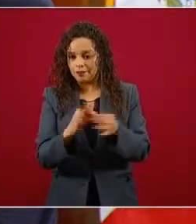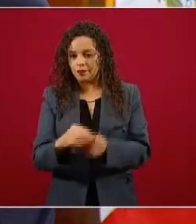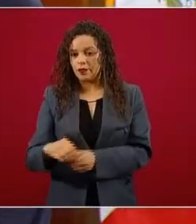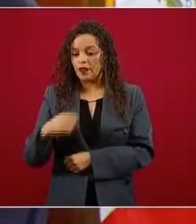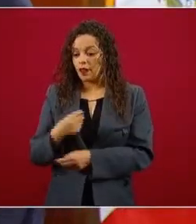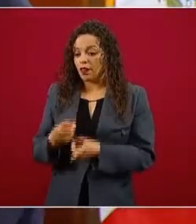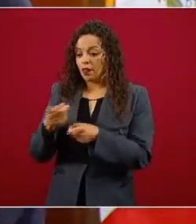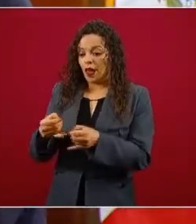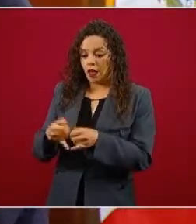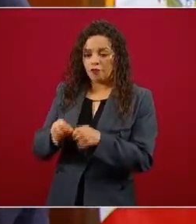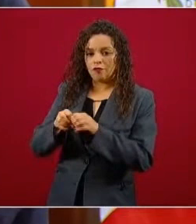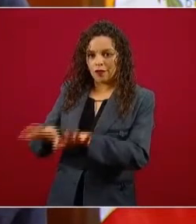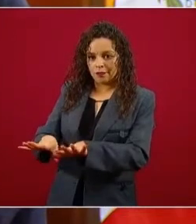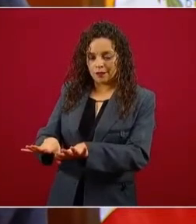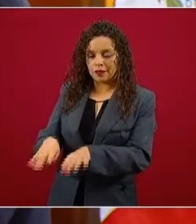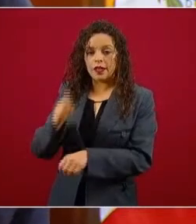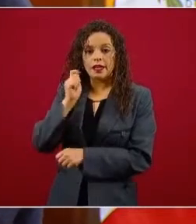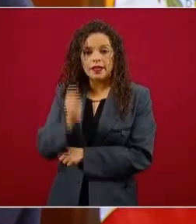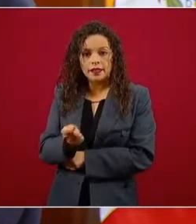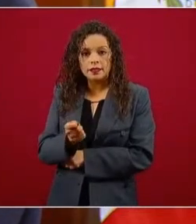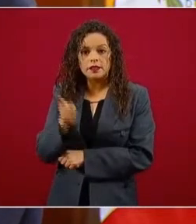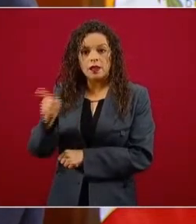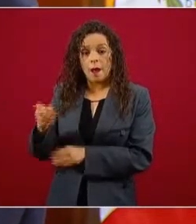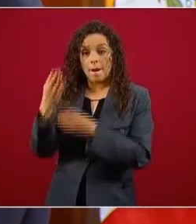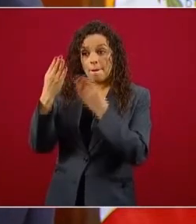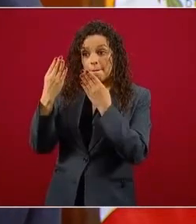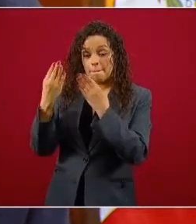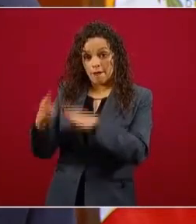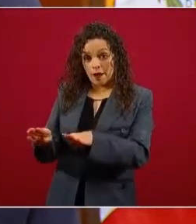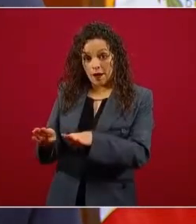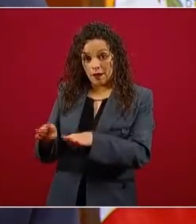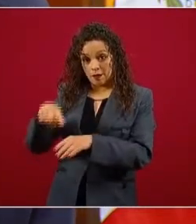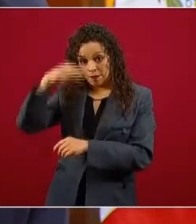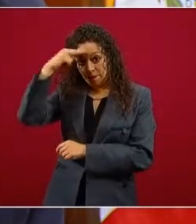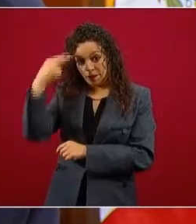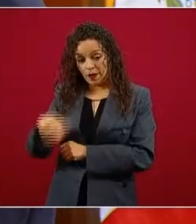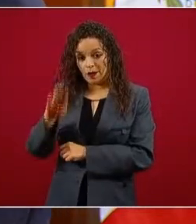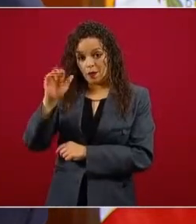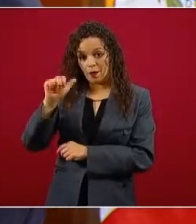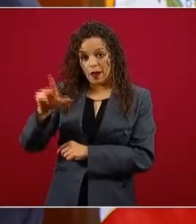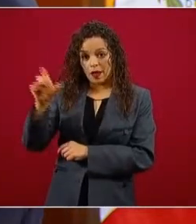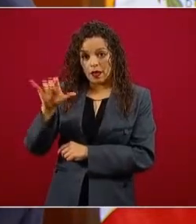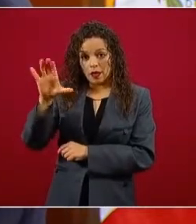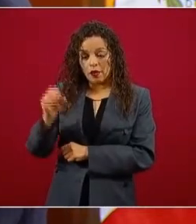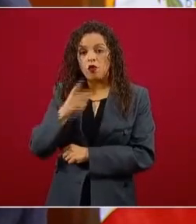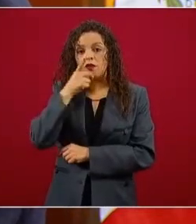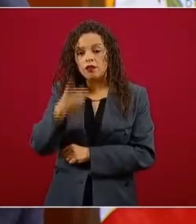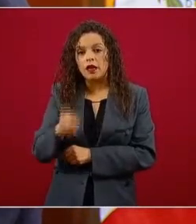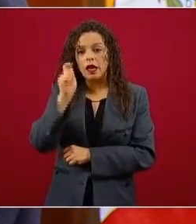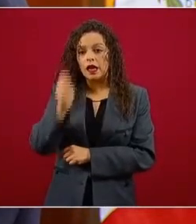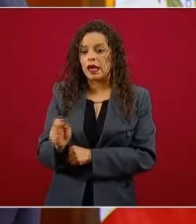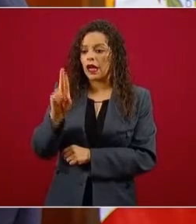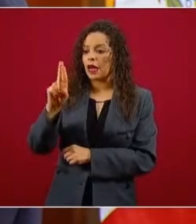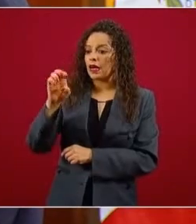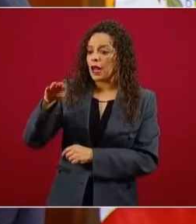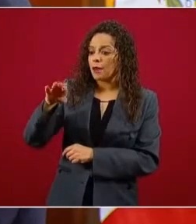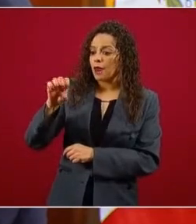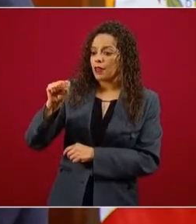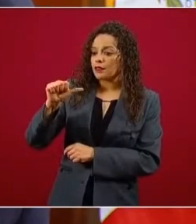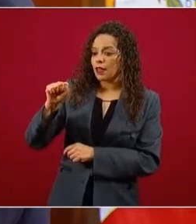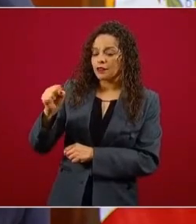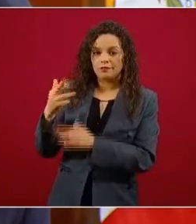precisamente, el Banco de México dio a conocer que las remesas del mes de mayo